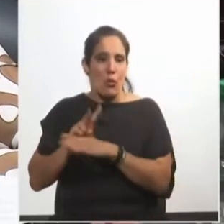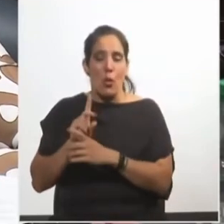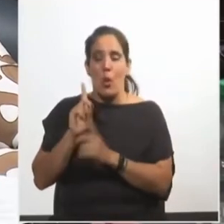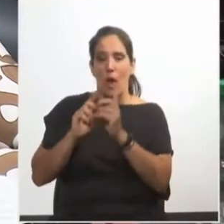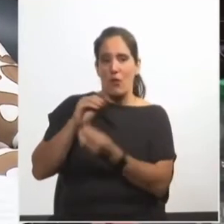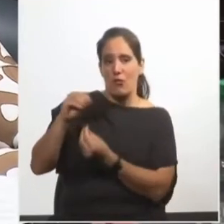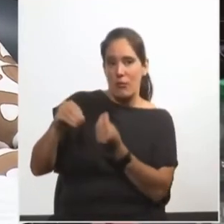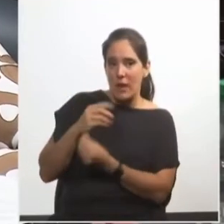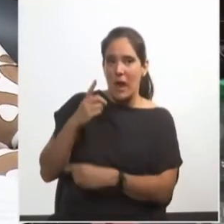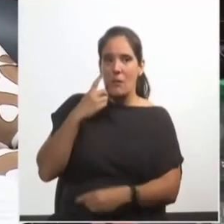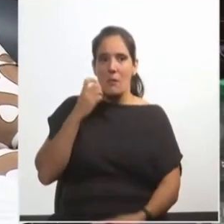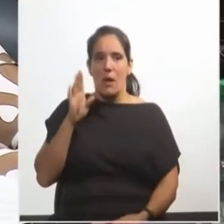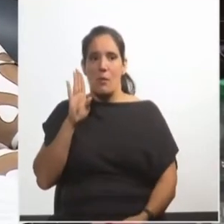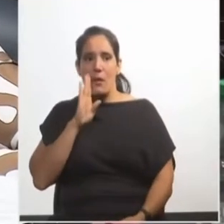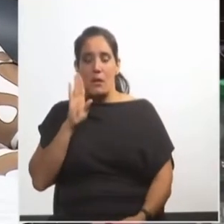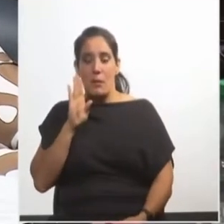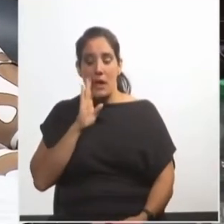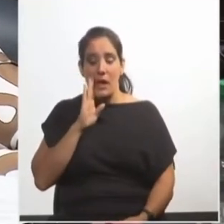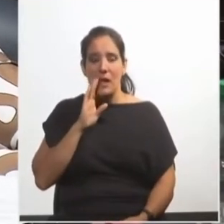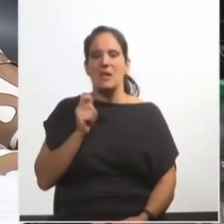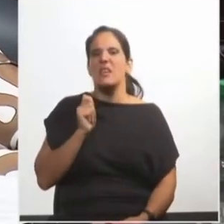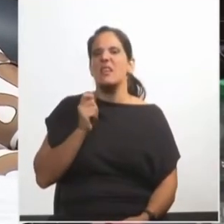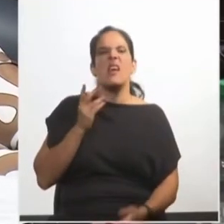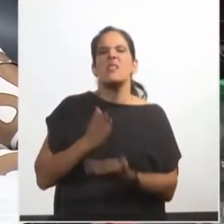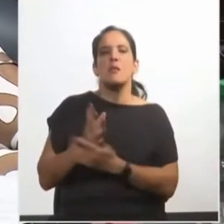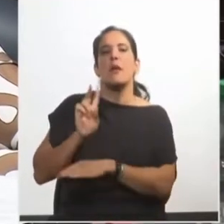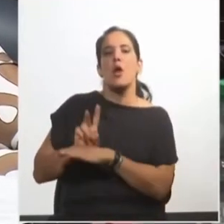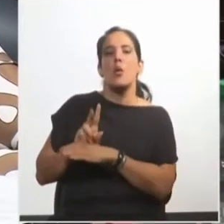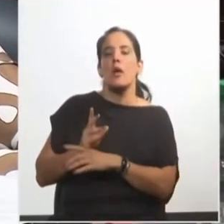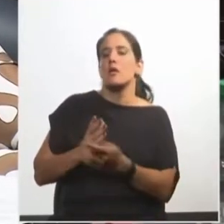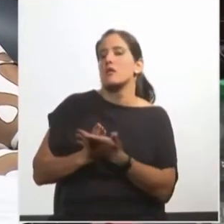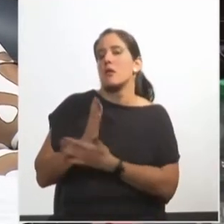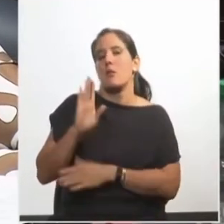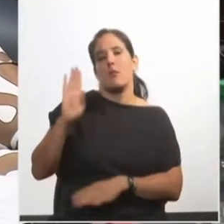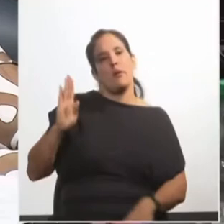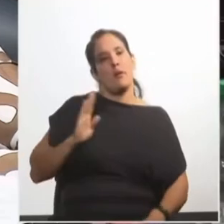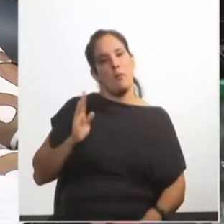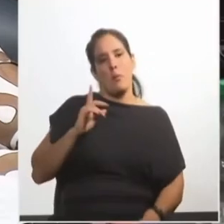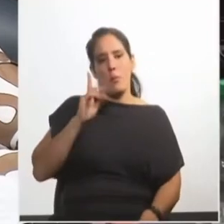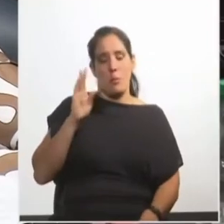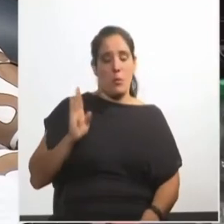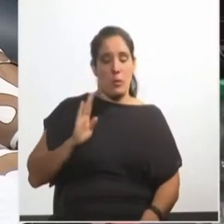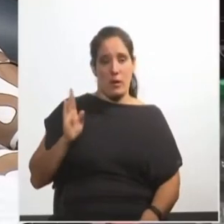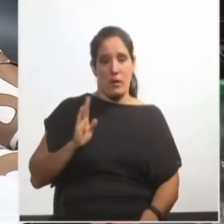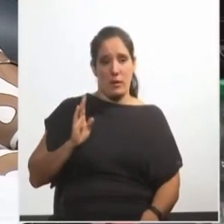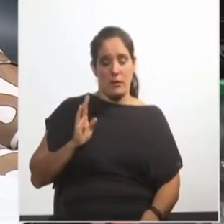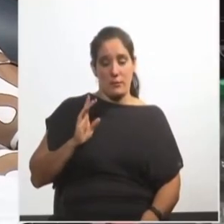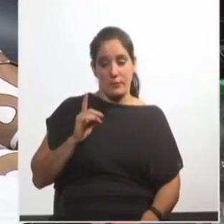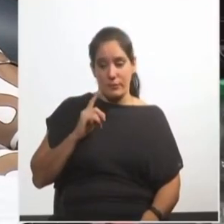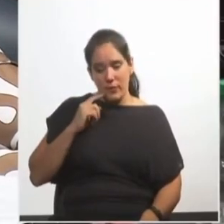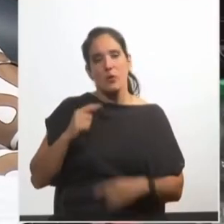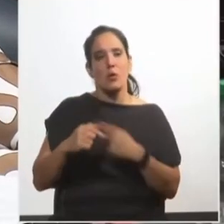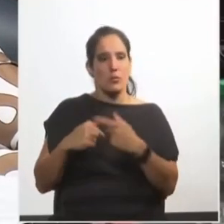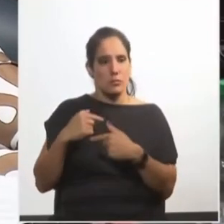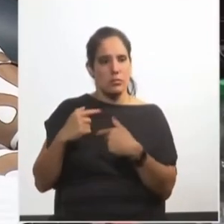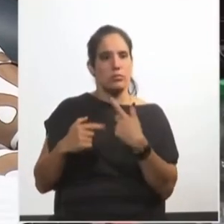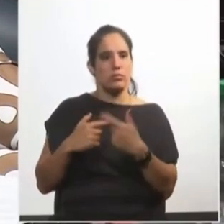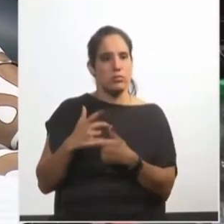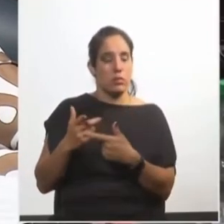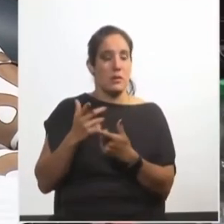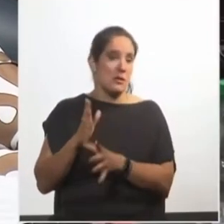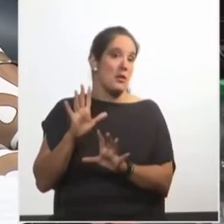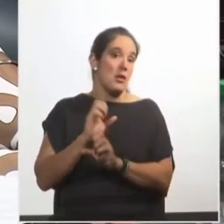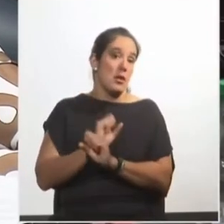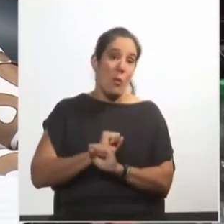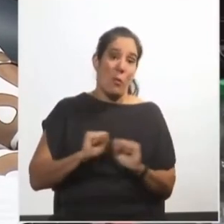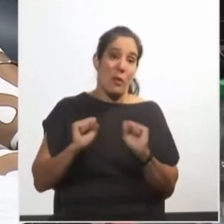actividades que lamentablemente siguen recayendo casi en su exclusividad en las mujeres y que ello sigue conspirando con la